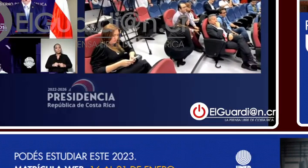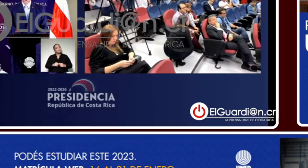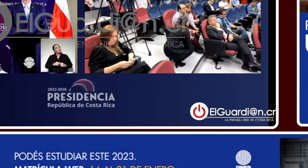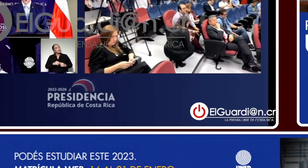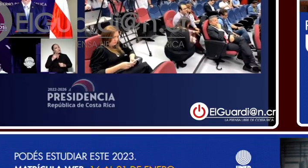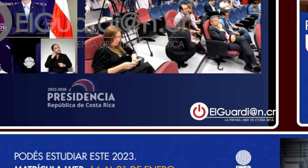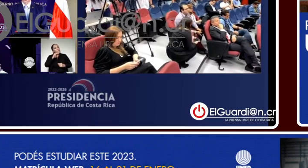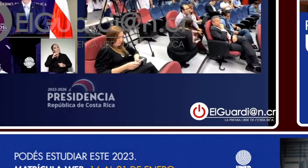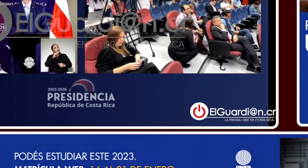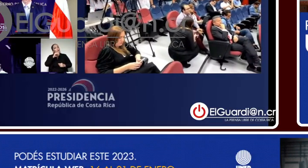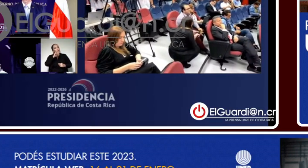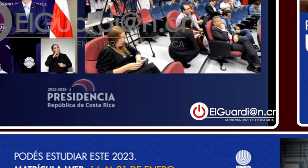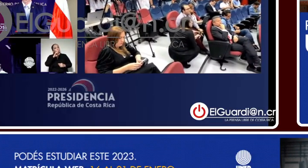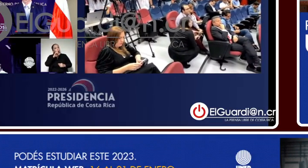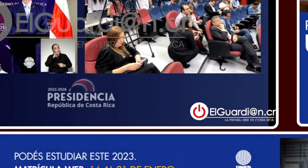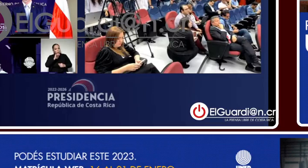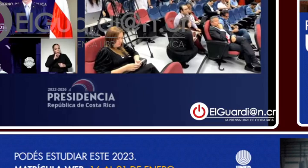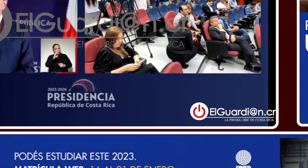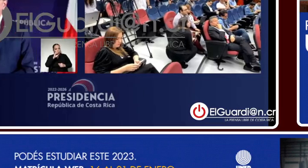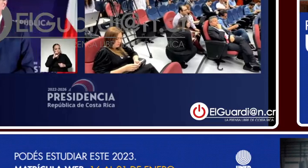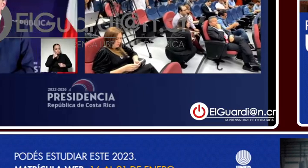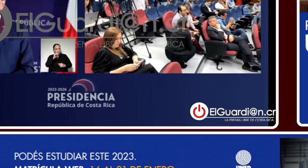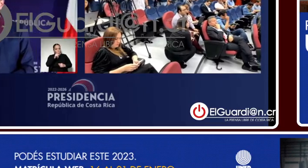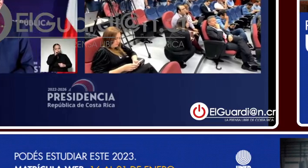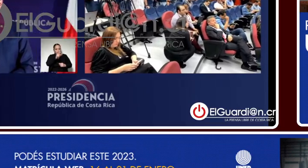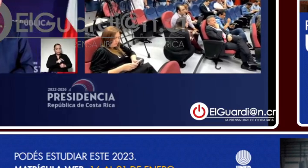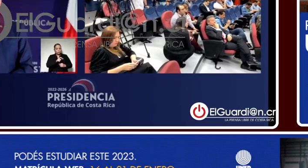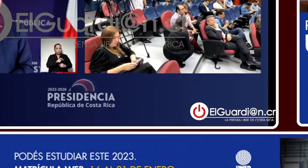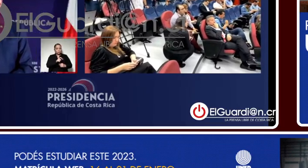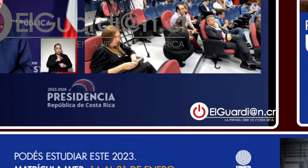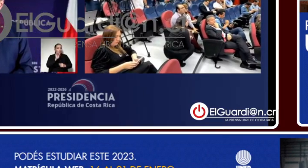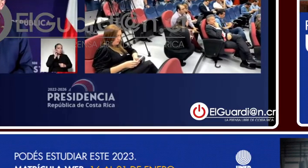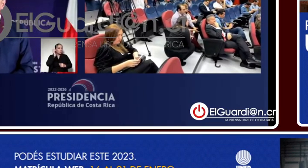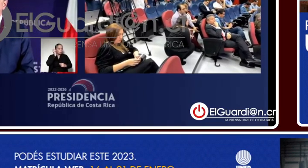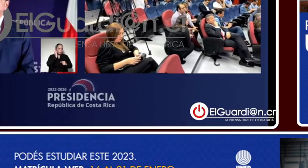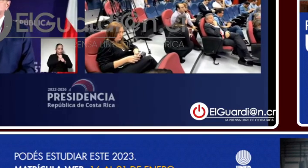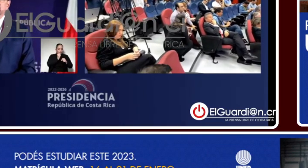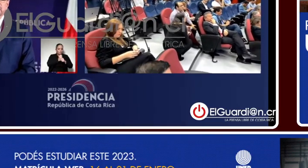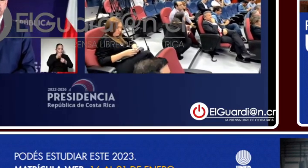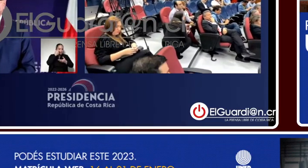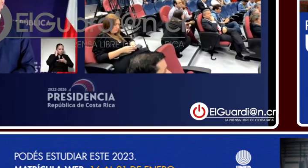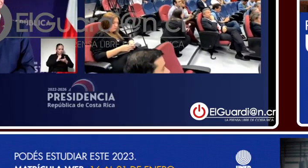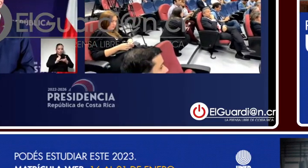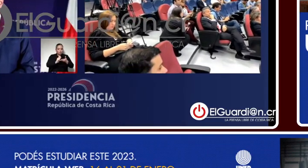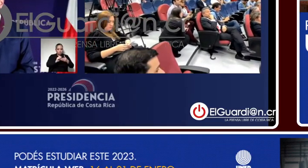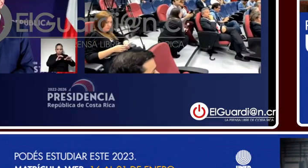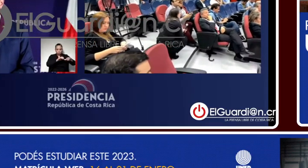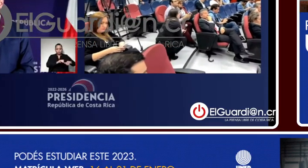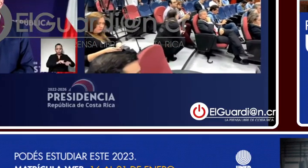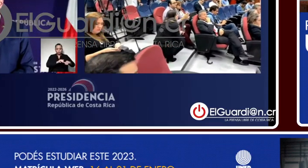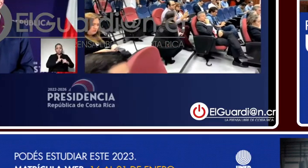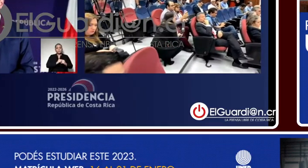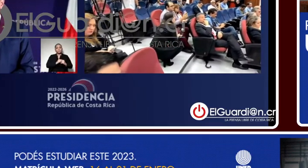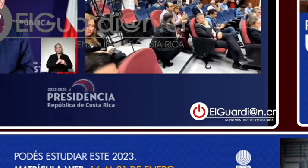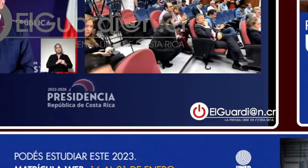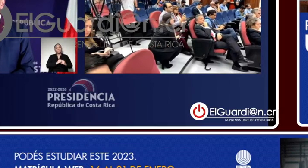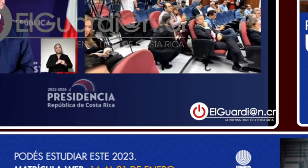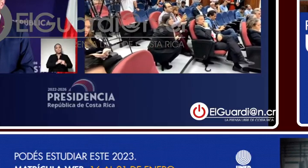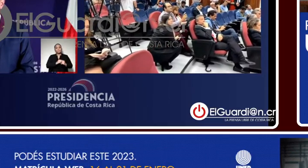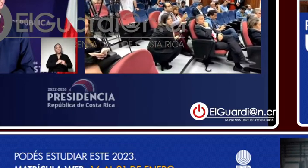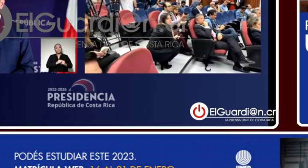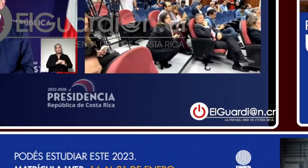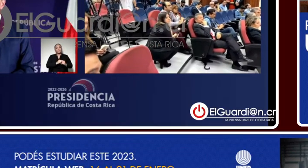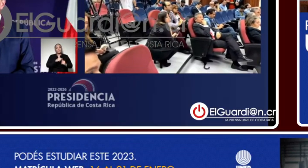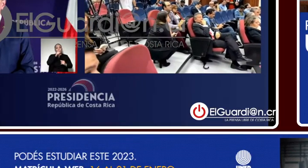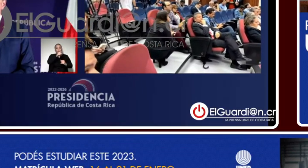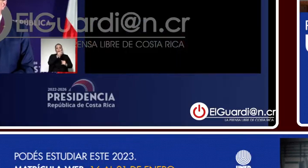es una señora que se dedica a labores secretariales. Le pasó 100 mil colones a